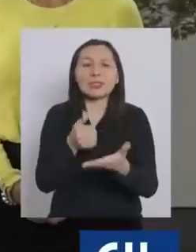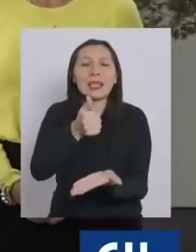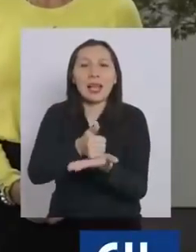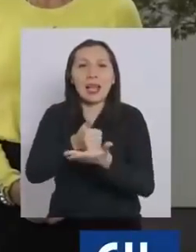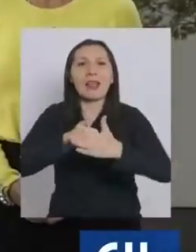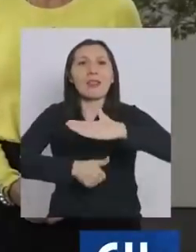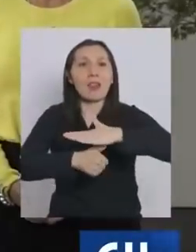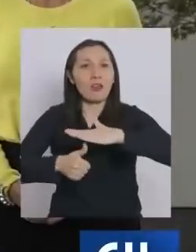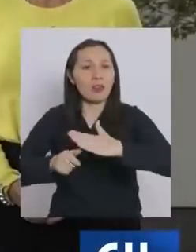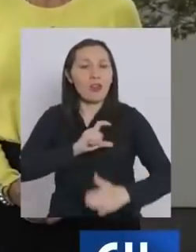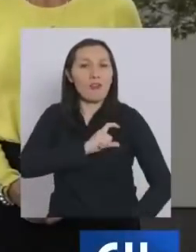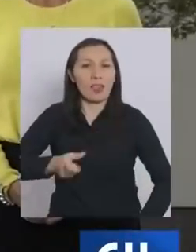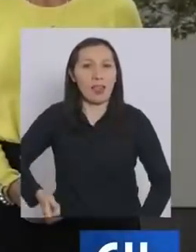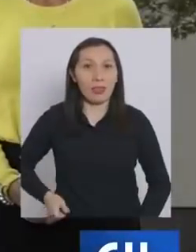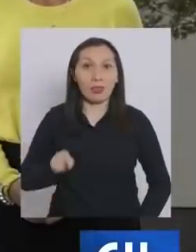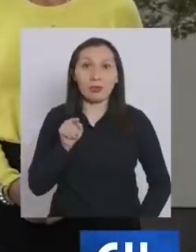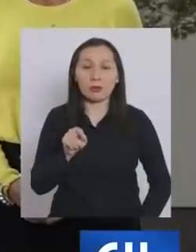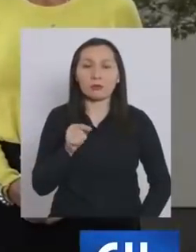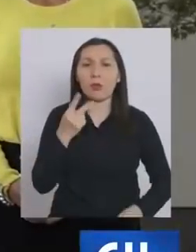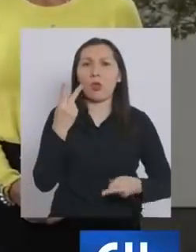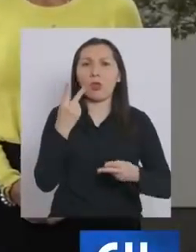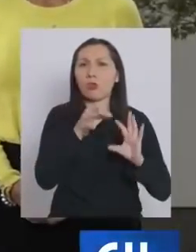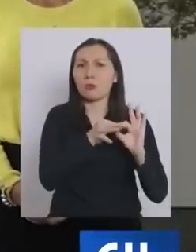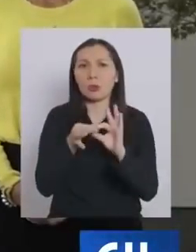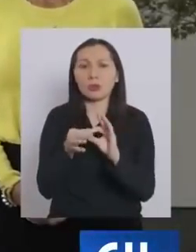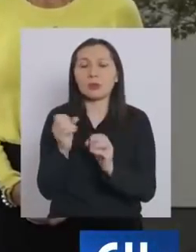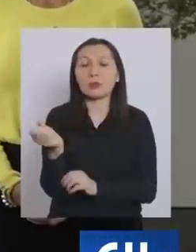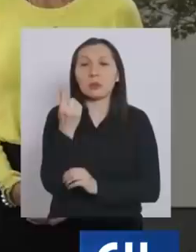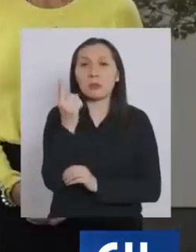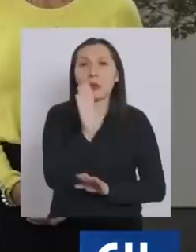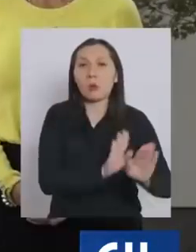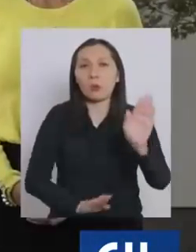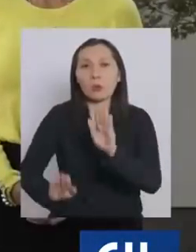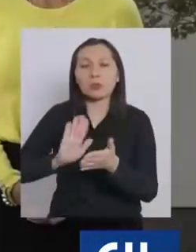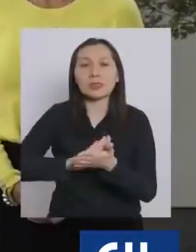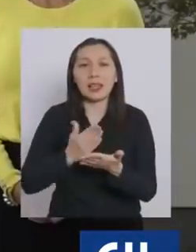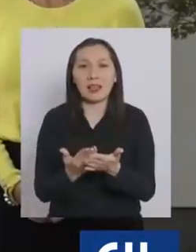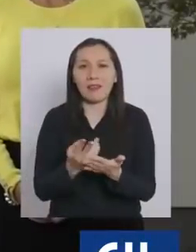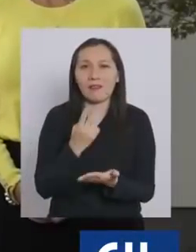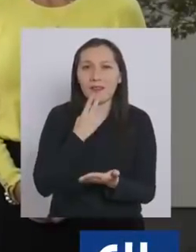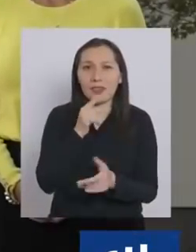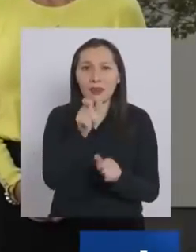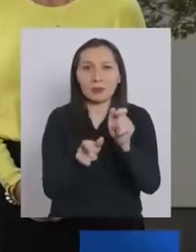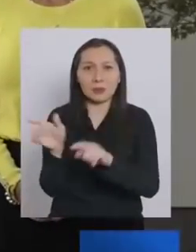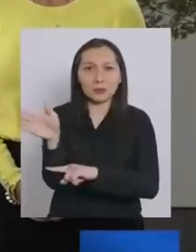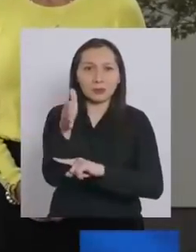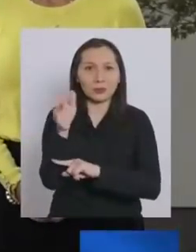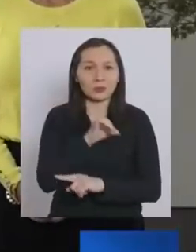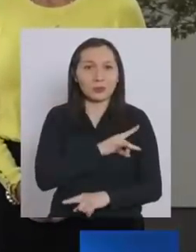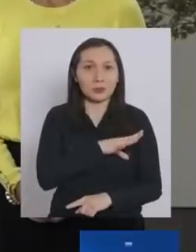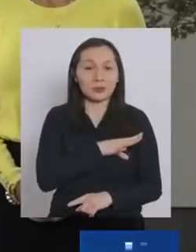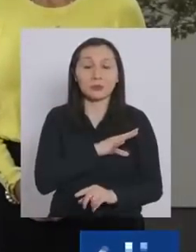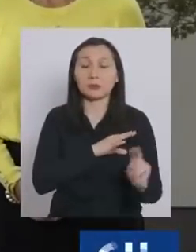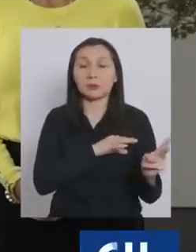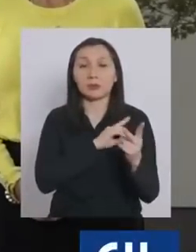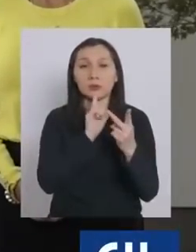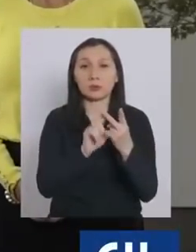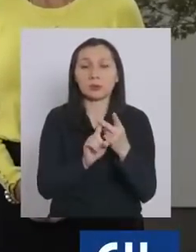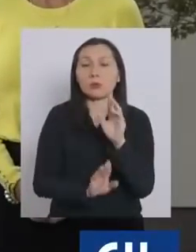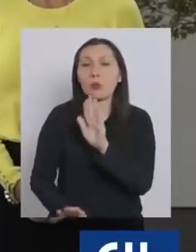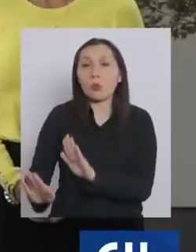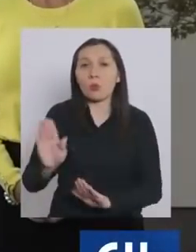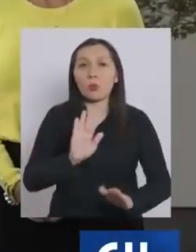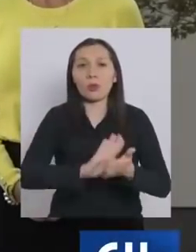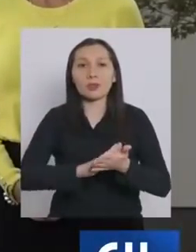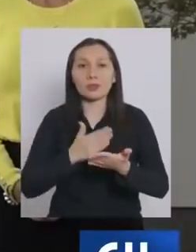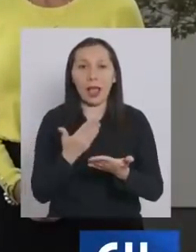Lo hicimos por dos razones. Primero, para proteger la salud y la vida de nuestros compatriotas. Y segundo, para proteger